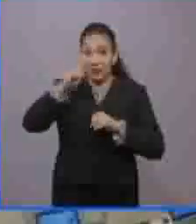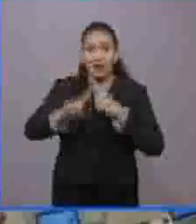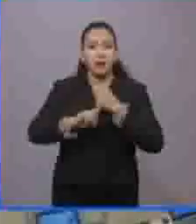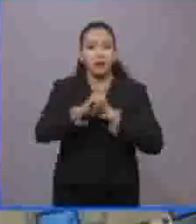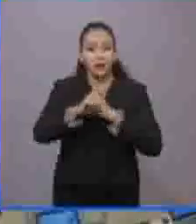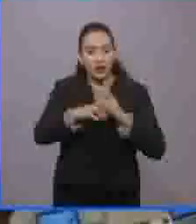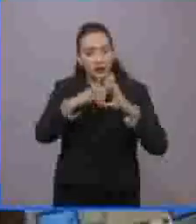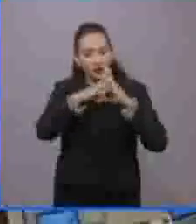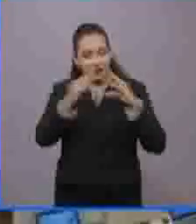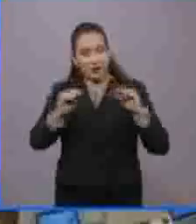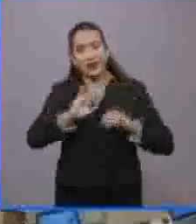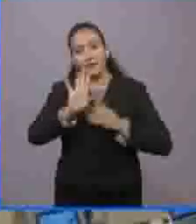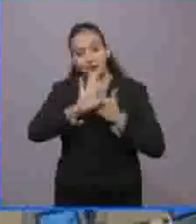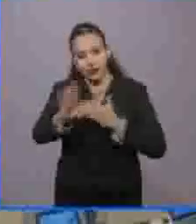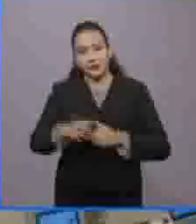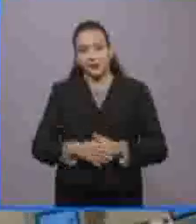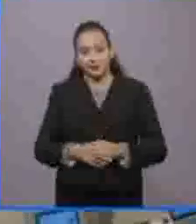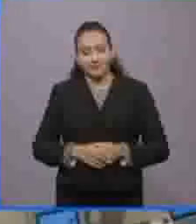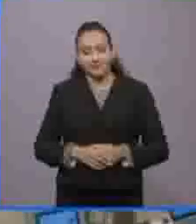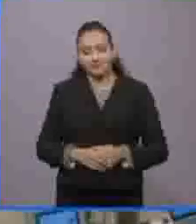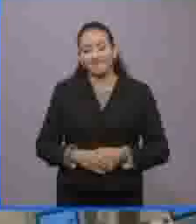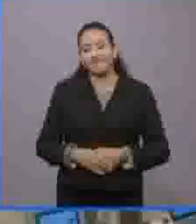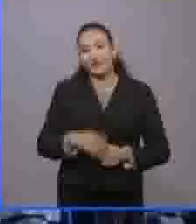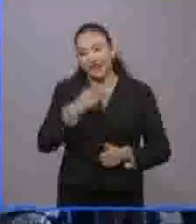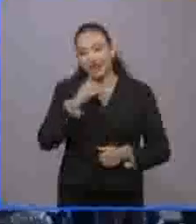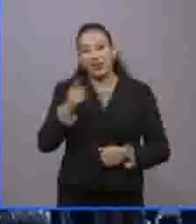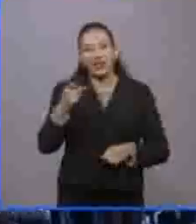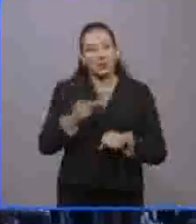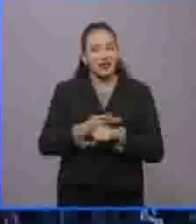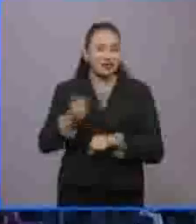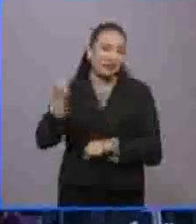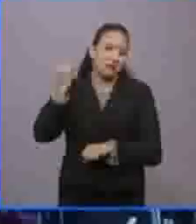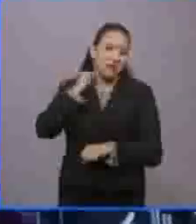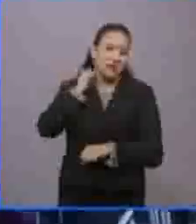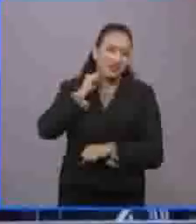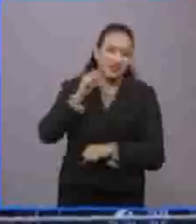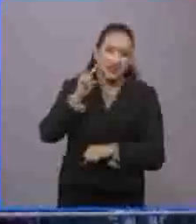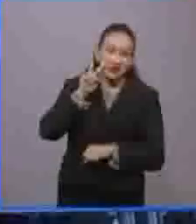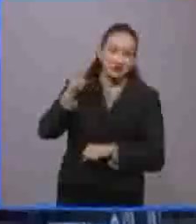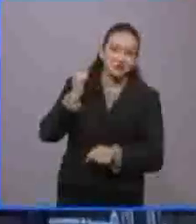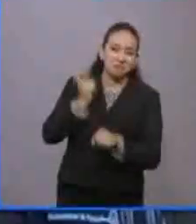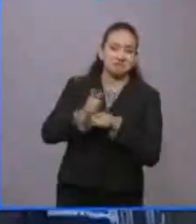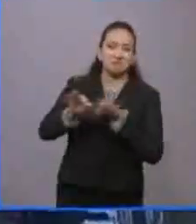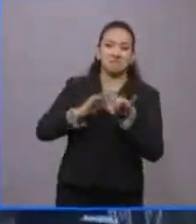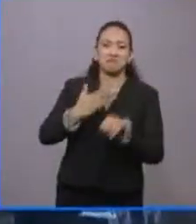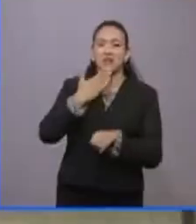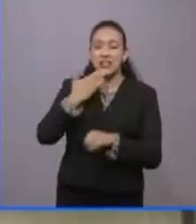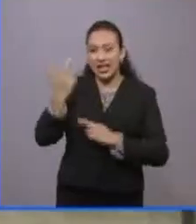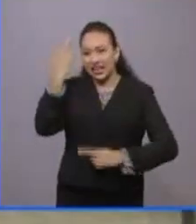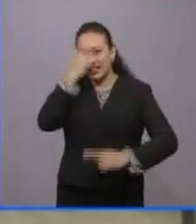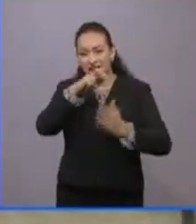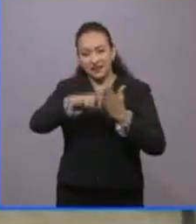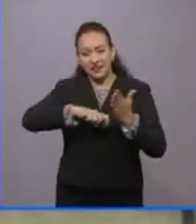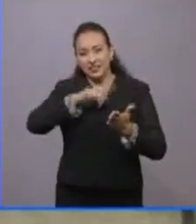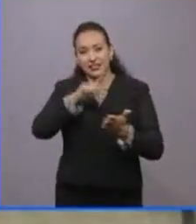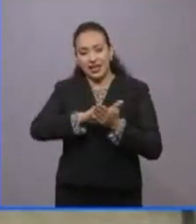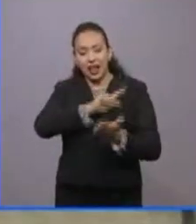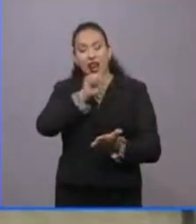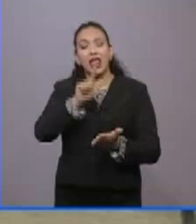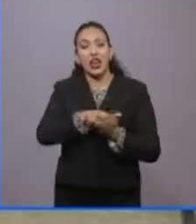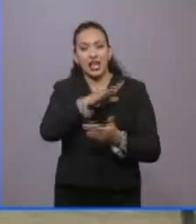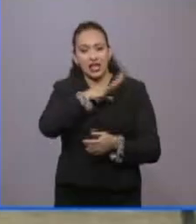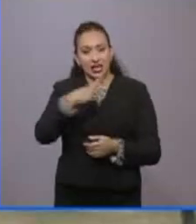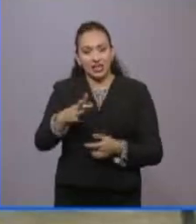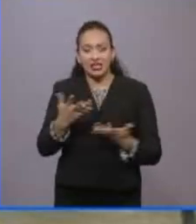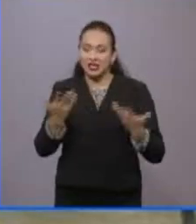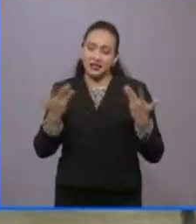de desapariciones. Lamentó que lo votado en el Senado no augura un buen trabajo en la revisión de la reforma a la ley general en la